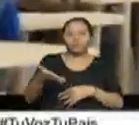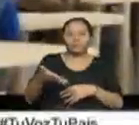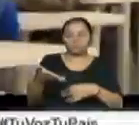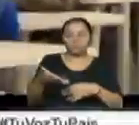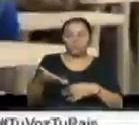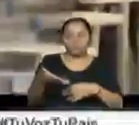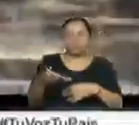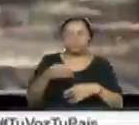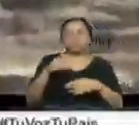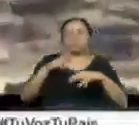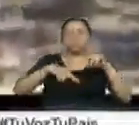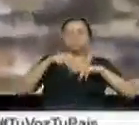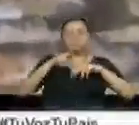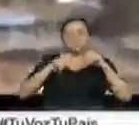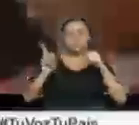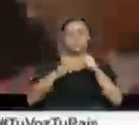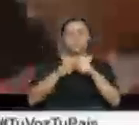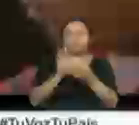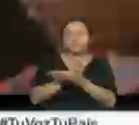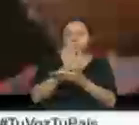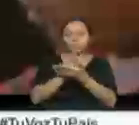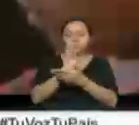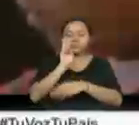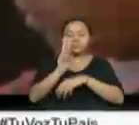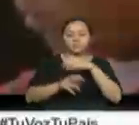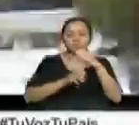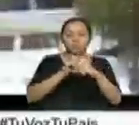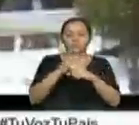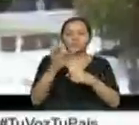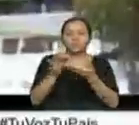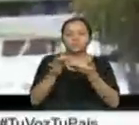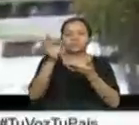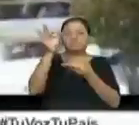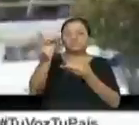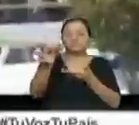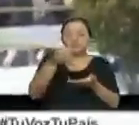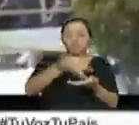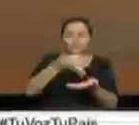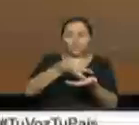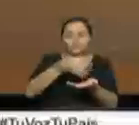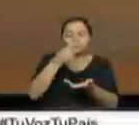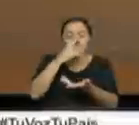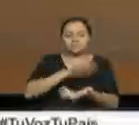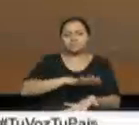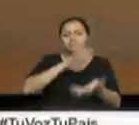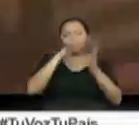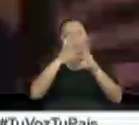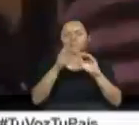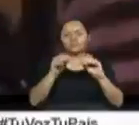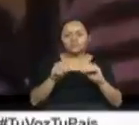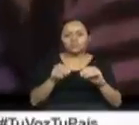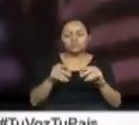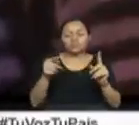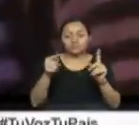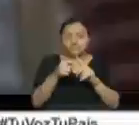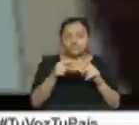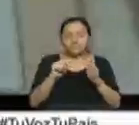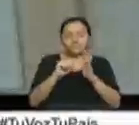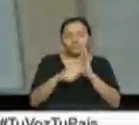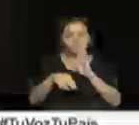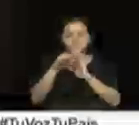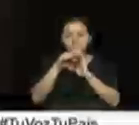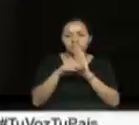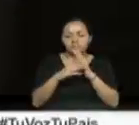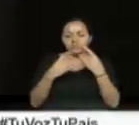país. Se construye la primera escuela del milenio en Zambagua, la cual marca el hito de la revolución educativa bajo principios